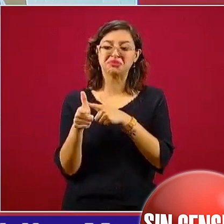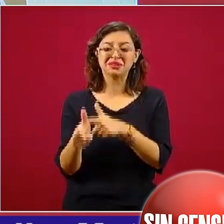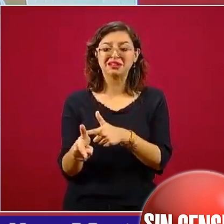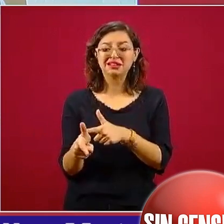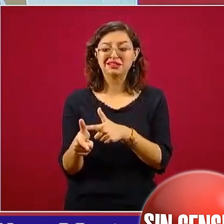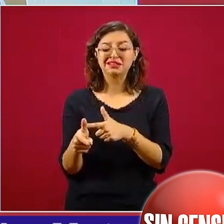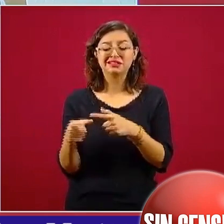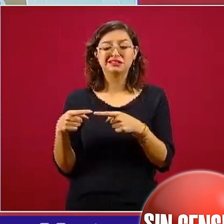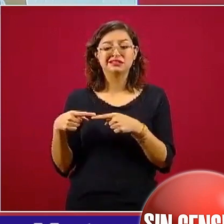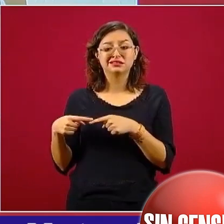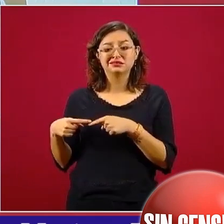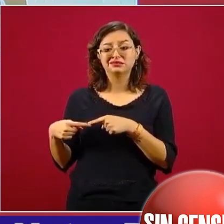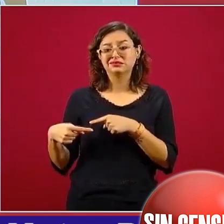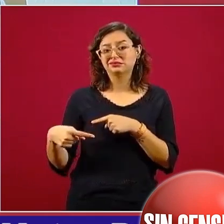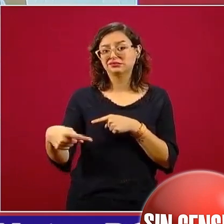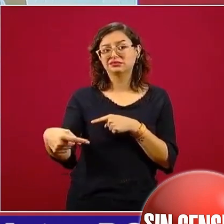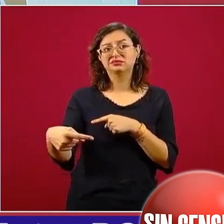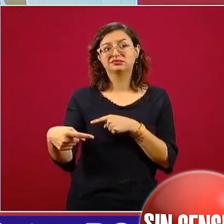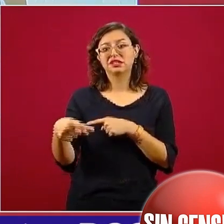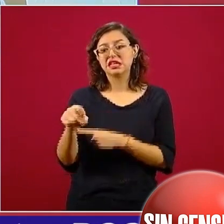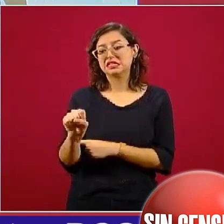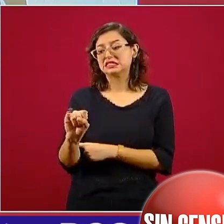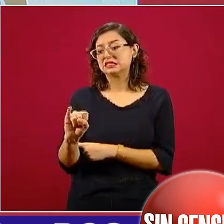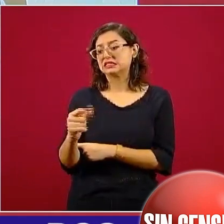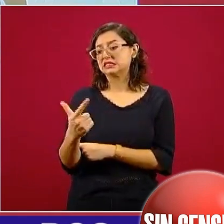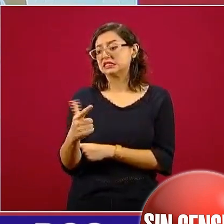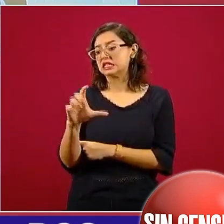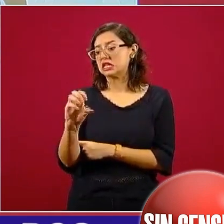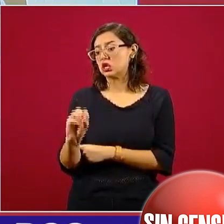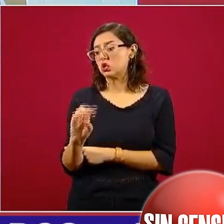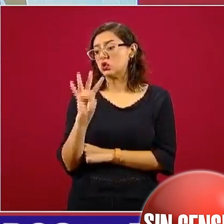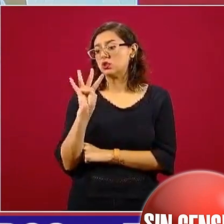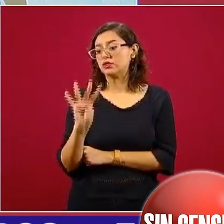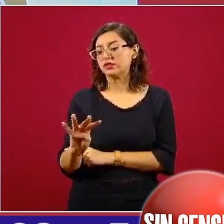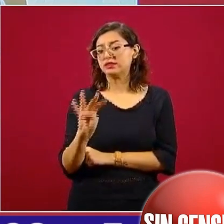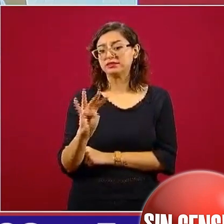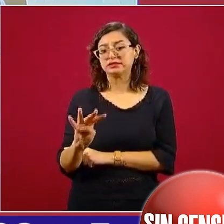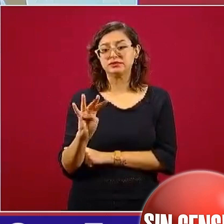casi en todo el siglo XIX